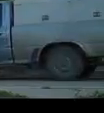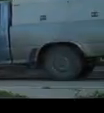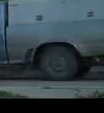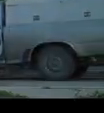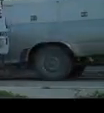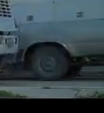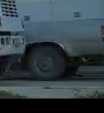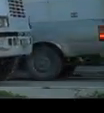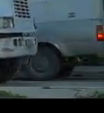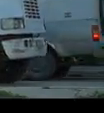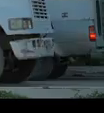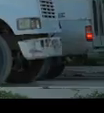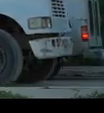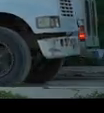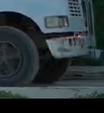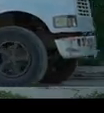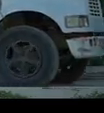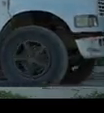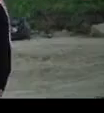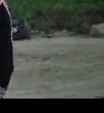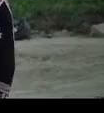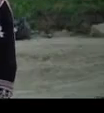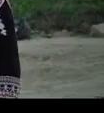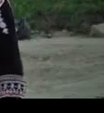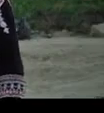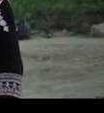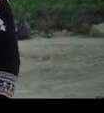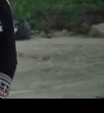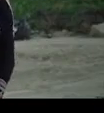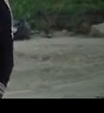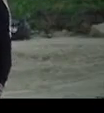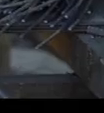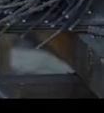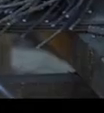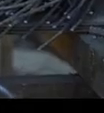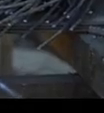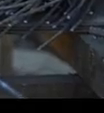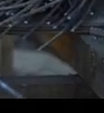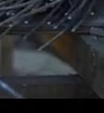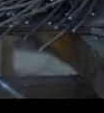No hay calles por donde pasar, por donde caminar y pues son un foco de infección.